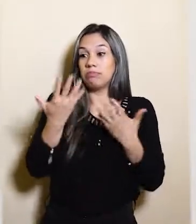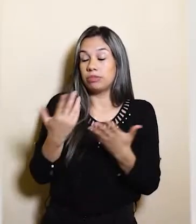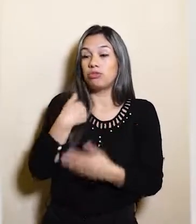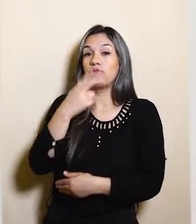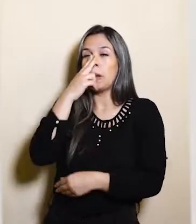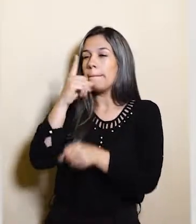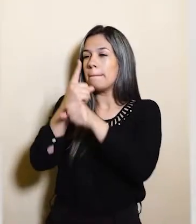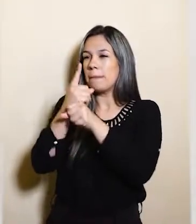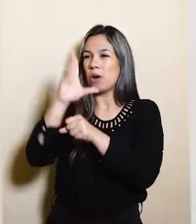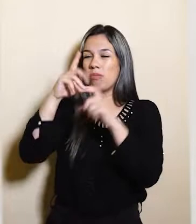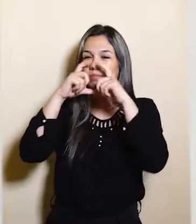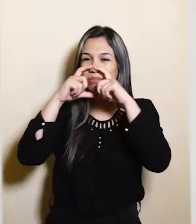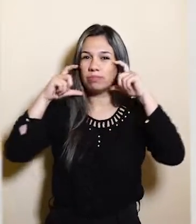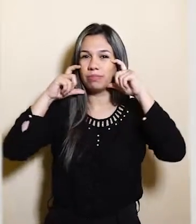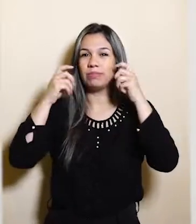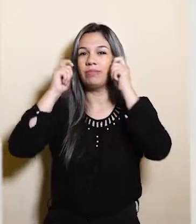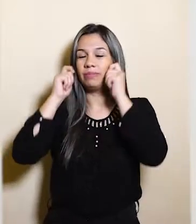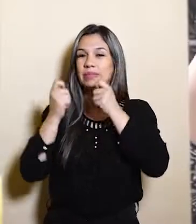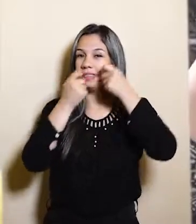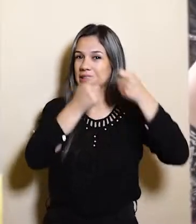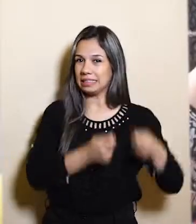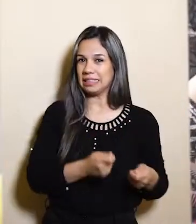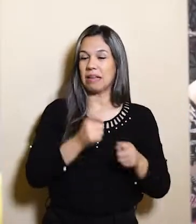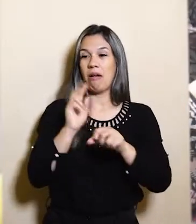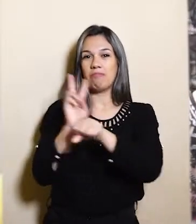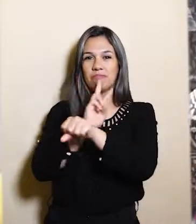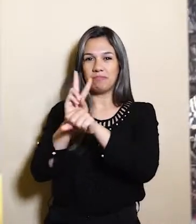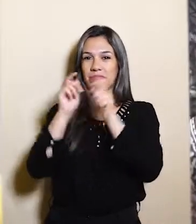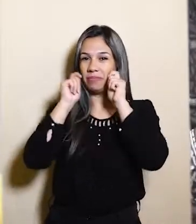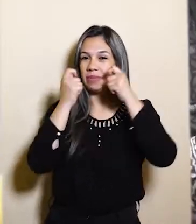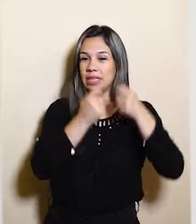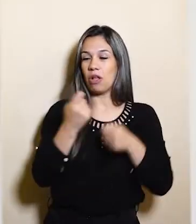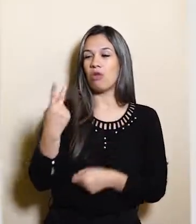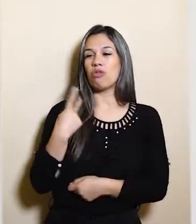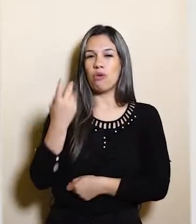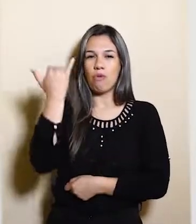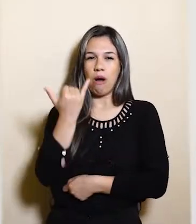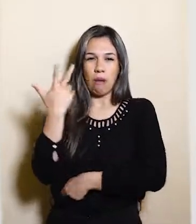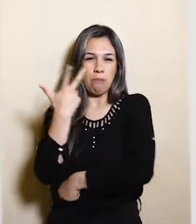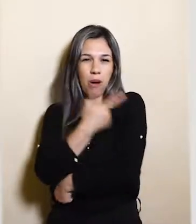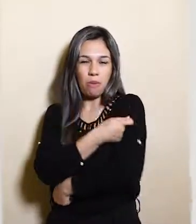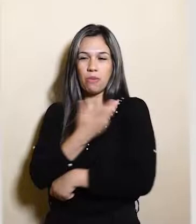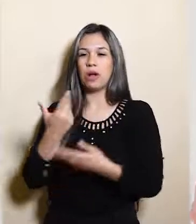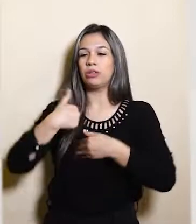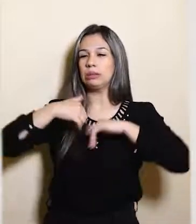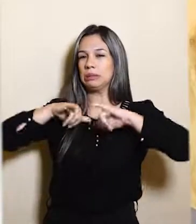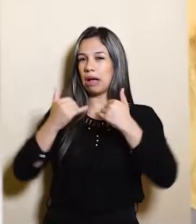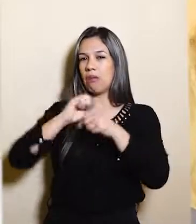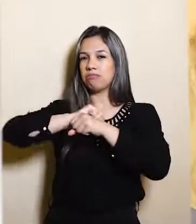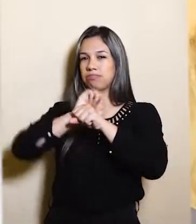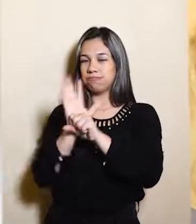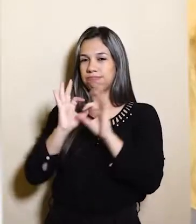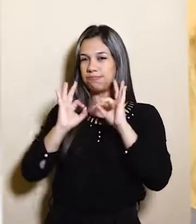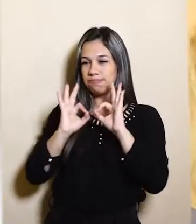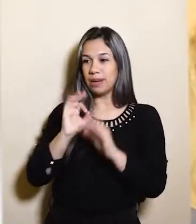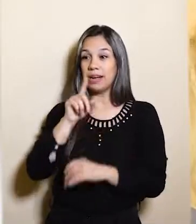primero, nos sacamos el tapabocas, estuvimos con el tapabocas cuidándonos, pero ambas estamos vacunadas. Yo ya pasé por la enfermedad.